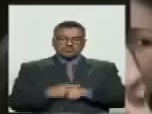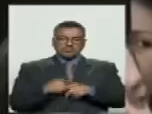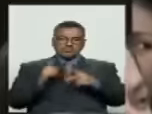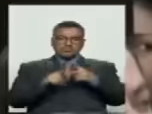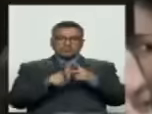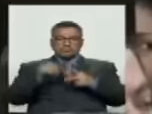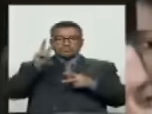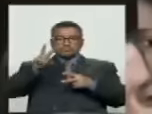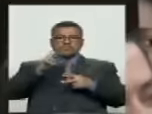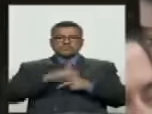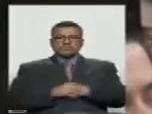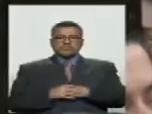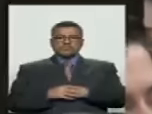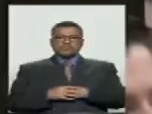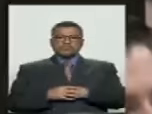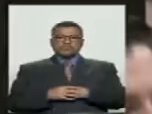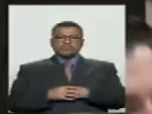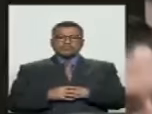Dos,